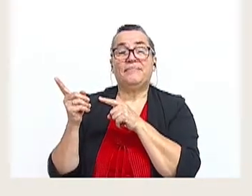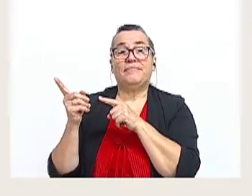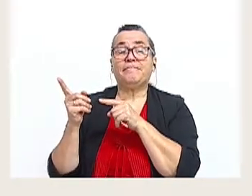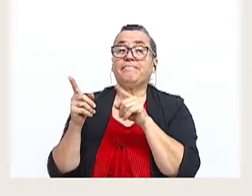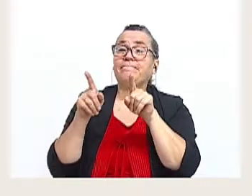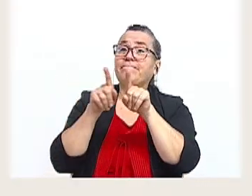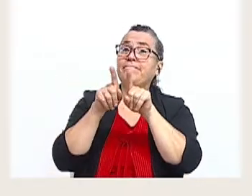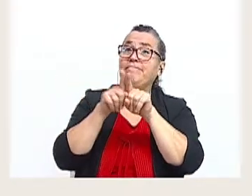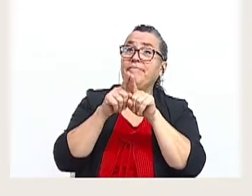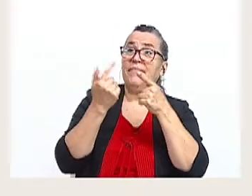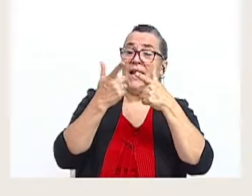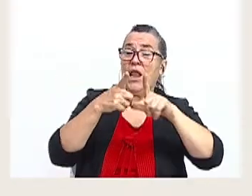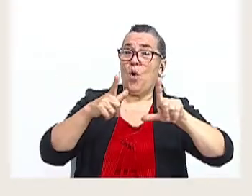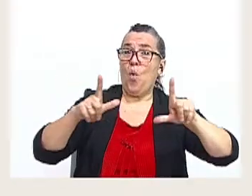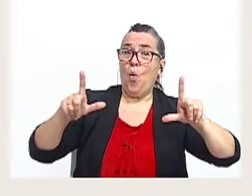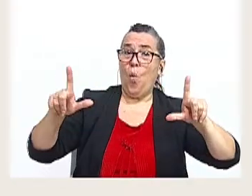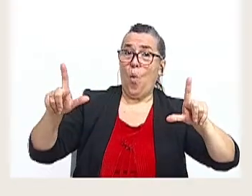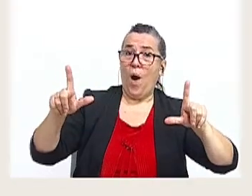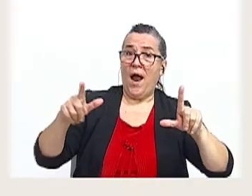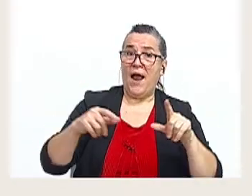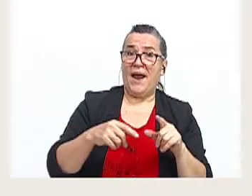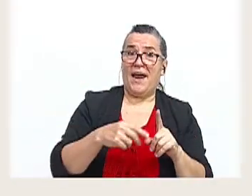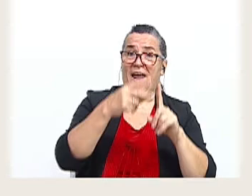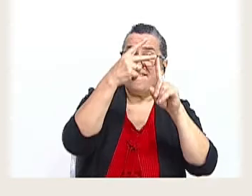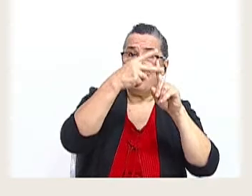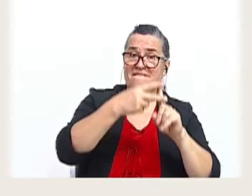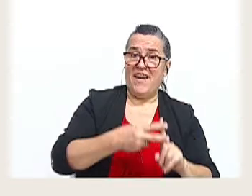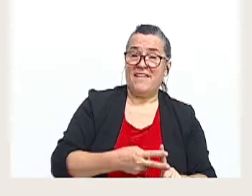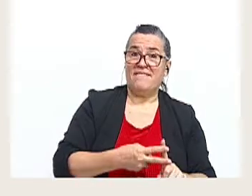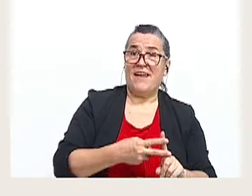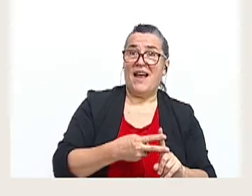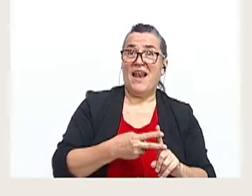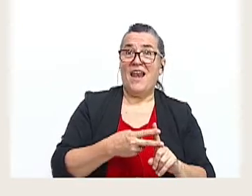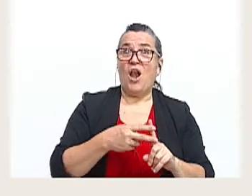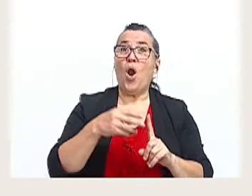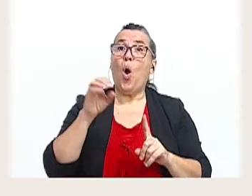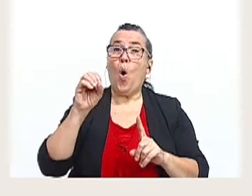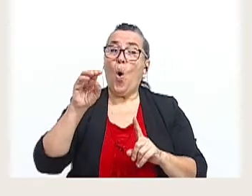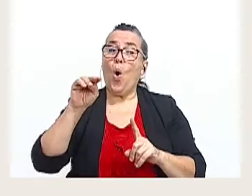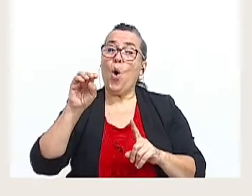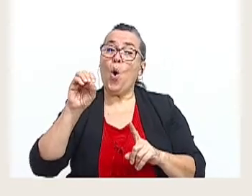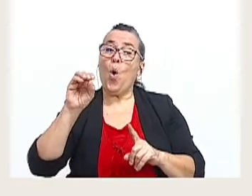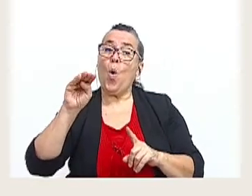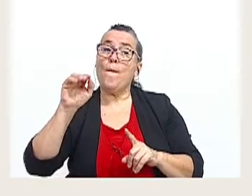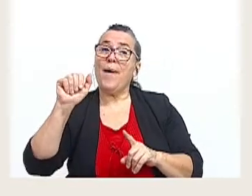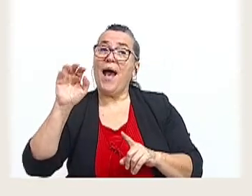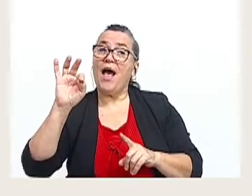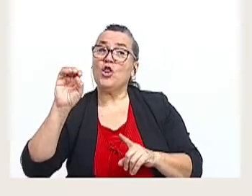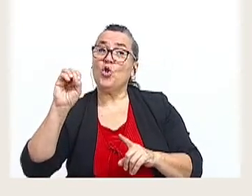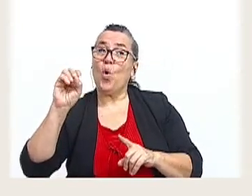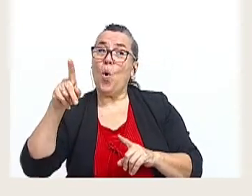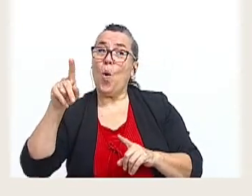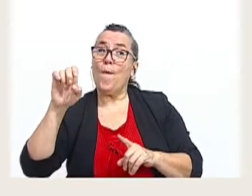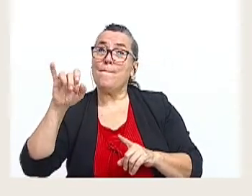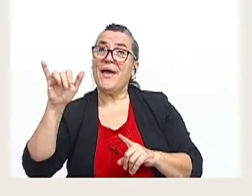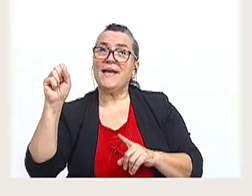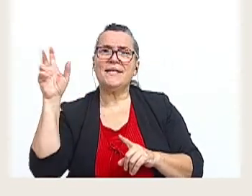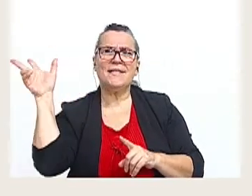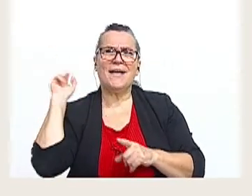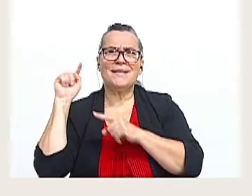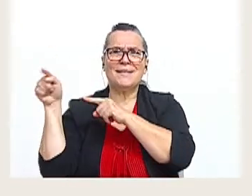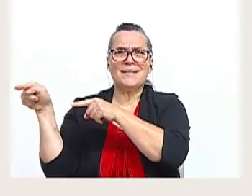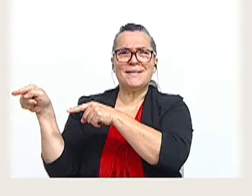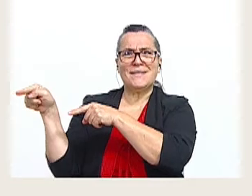Tenemos en el lenguaje entonces verbal las onomatopeyas. Vean qué interesante. Van a representar sonidos como el que